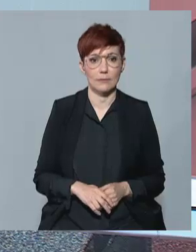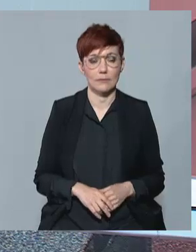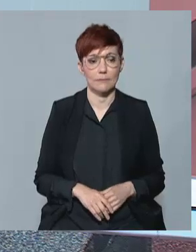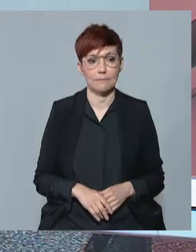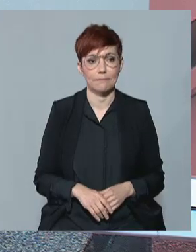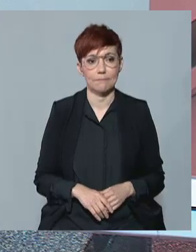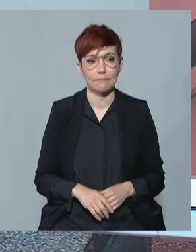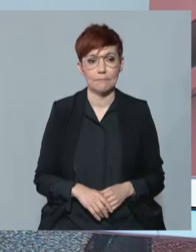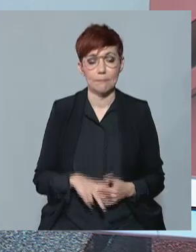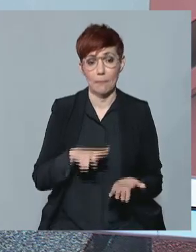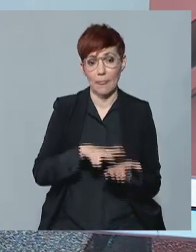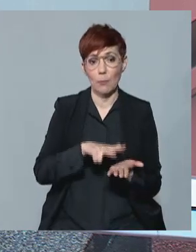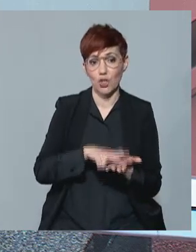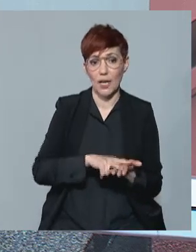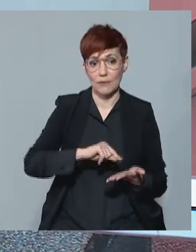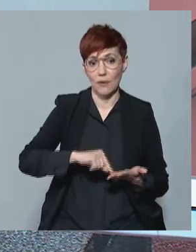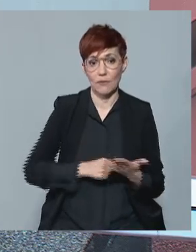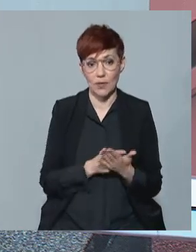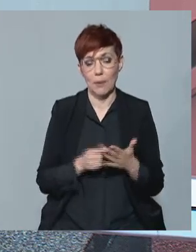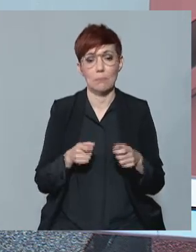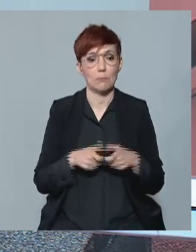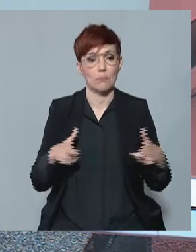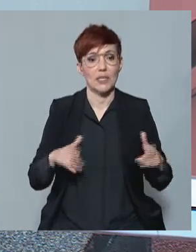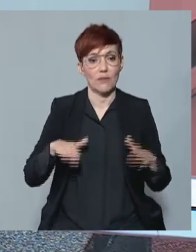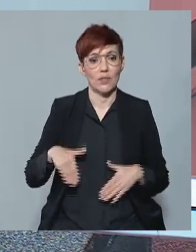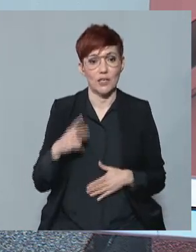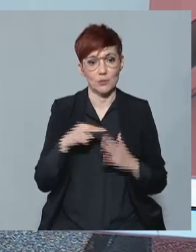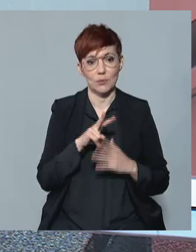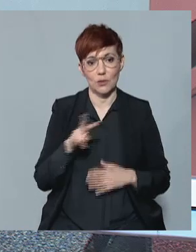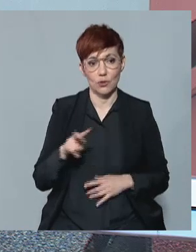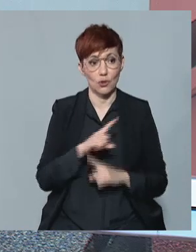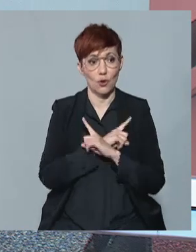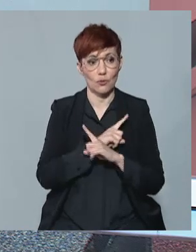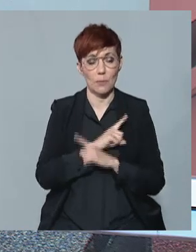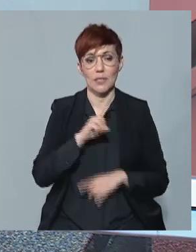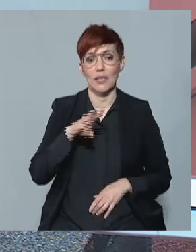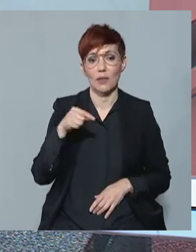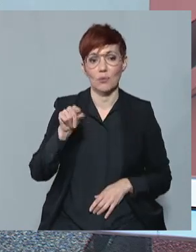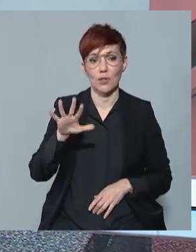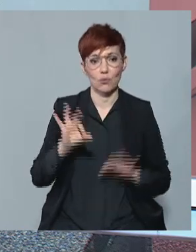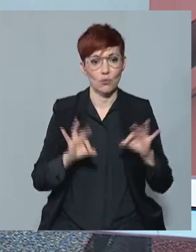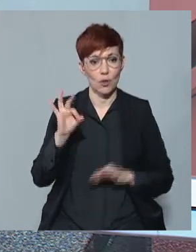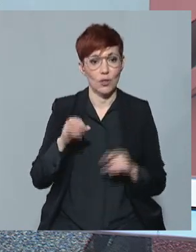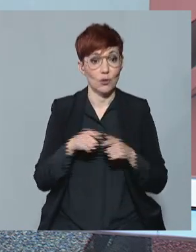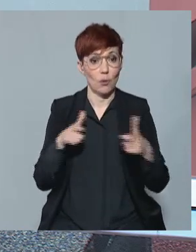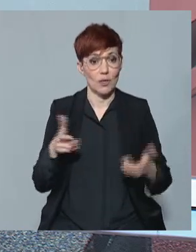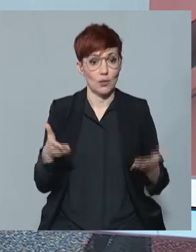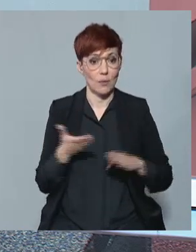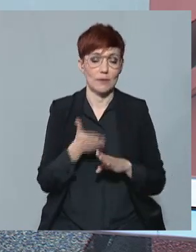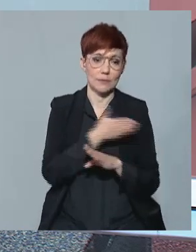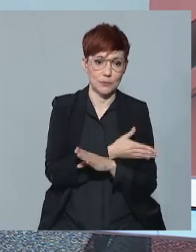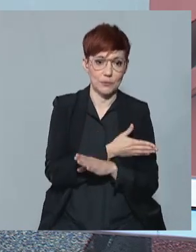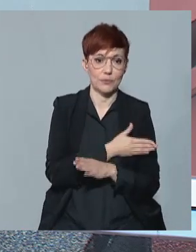y la firma de hipotecas se ha acelerado a finales de 2022 en el mes de noviembre han crecido un 13,5% con respecto al año anterior en